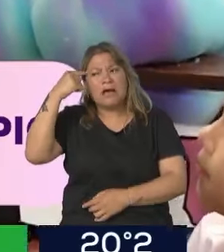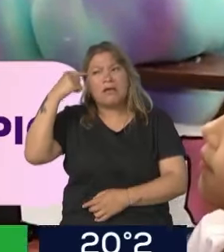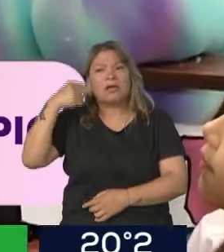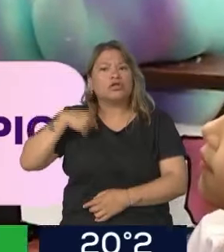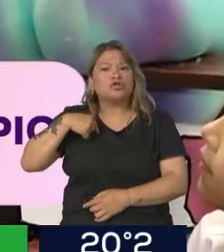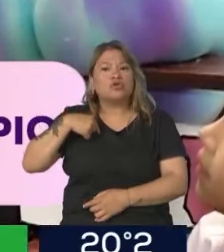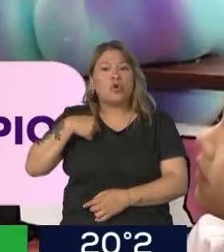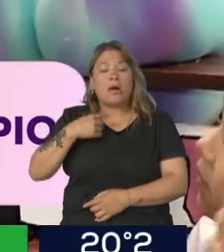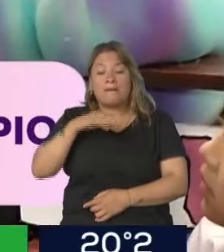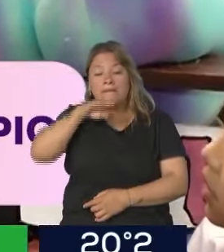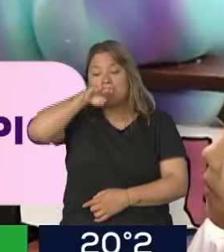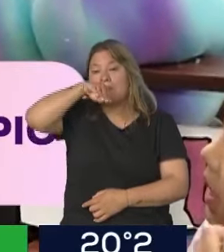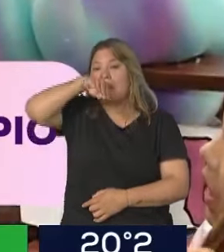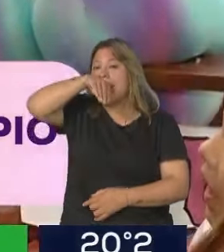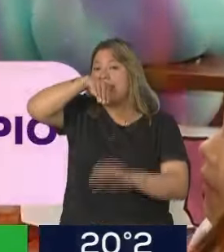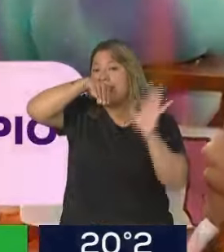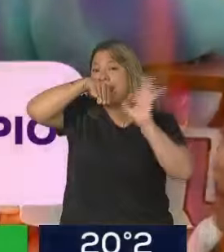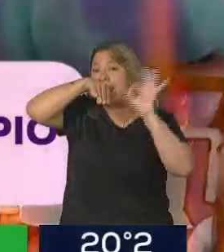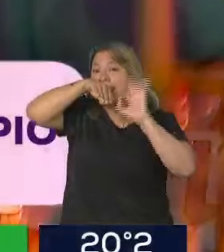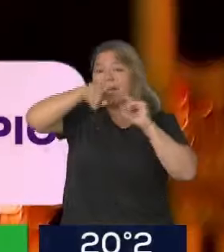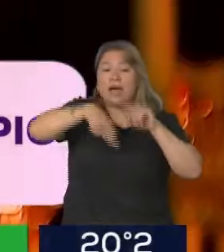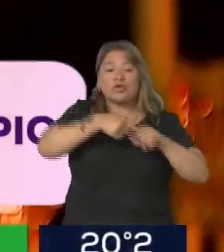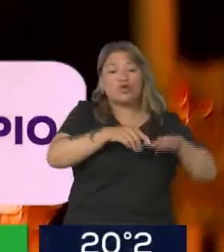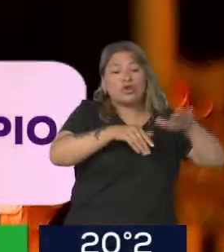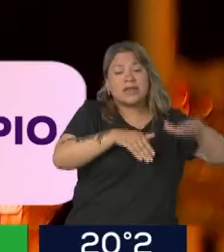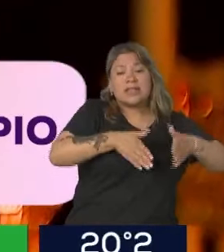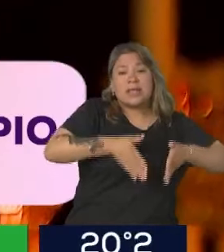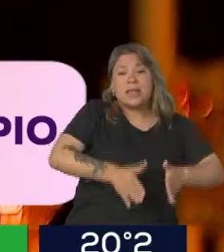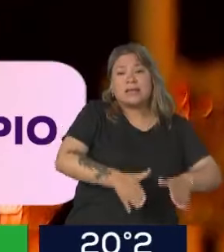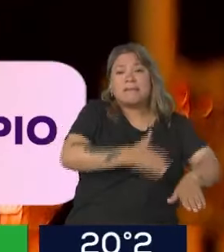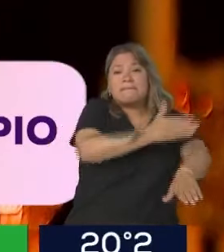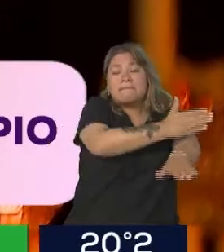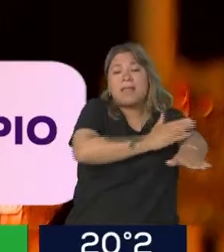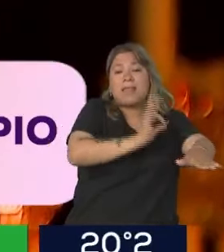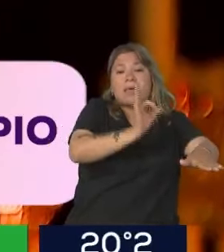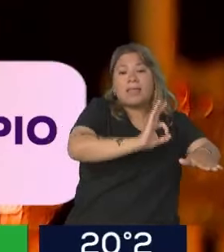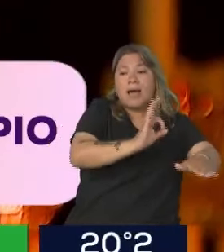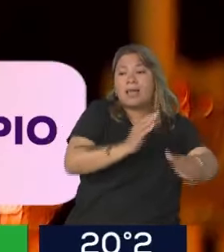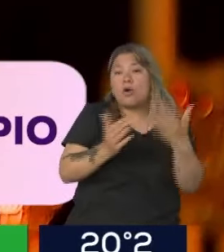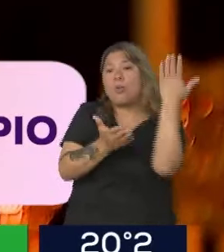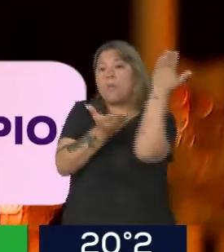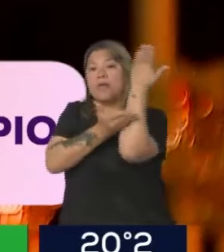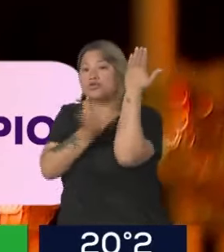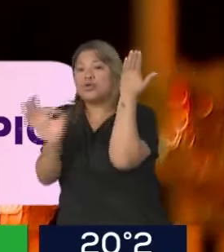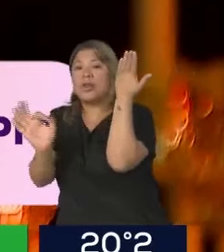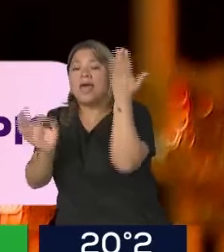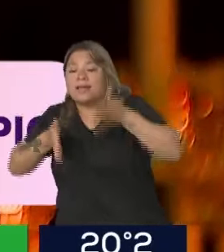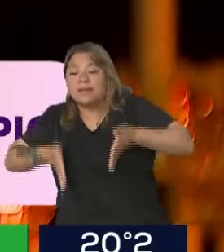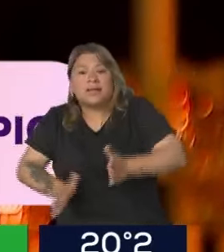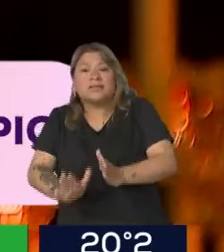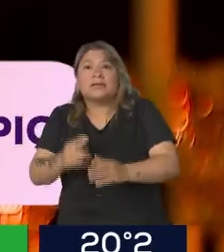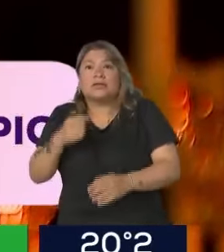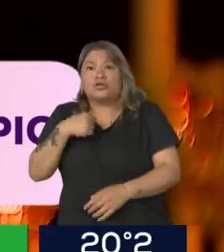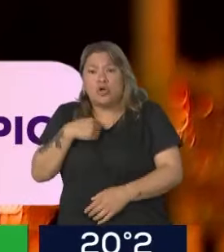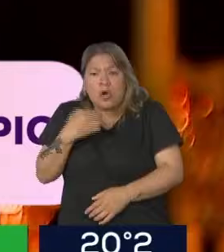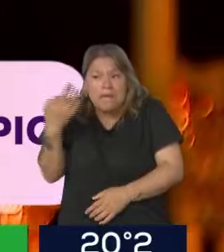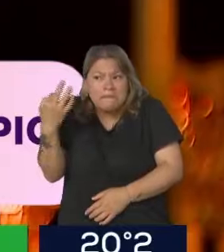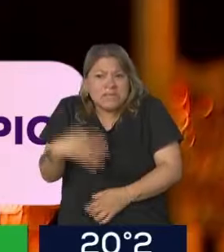nací sin paladar. Y hay niños que nacen sin piernas, hay niños que nacen sin brazos. Entonces, ¿por qué yo tengo que ser